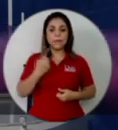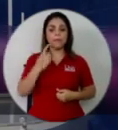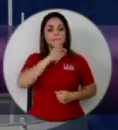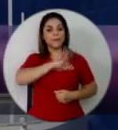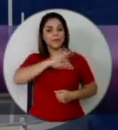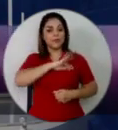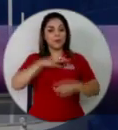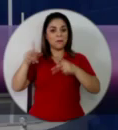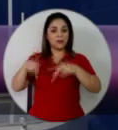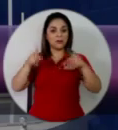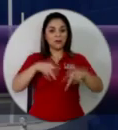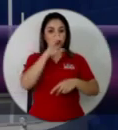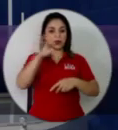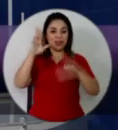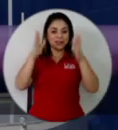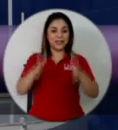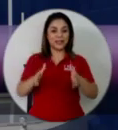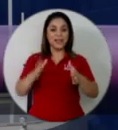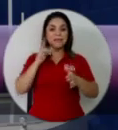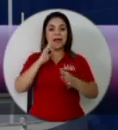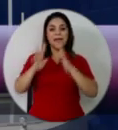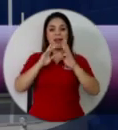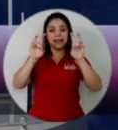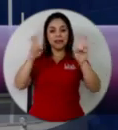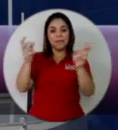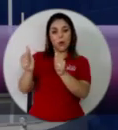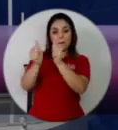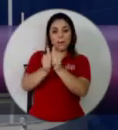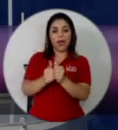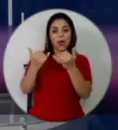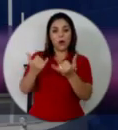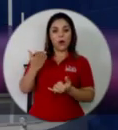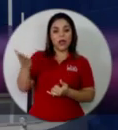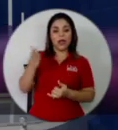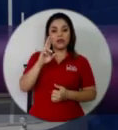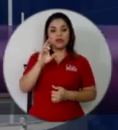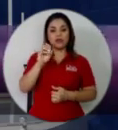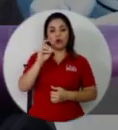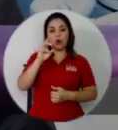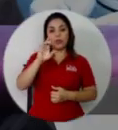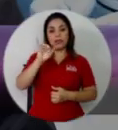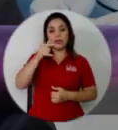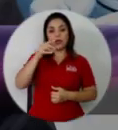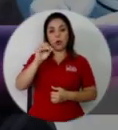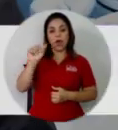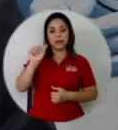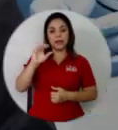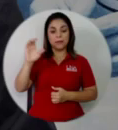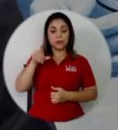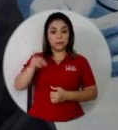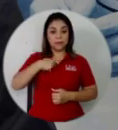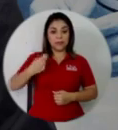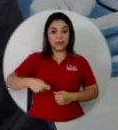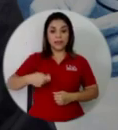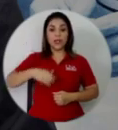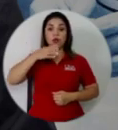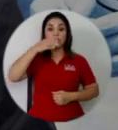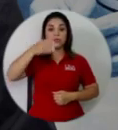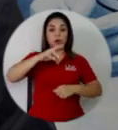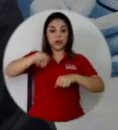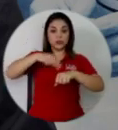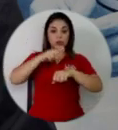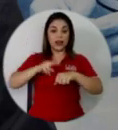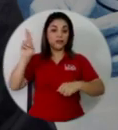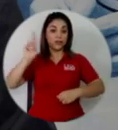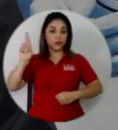de la gente de Costa Rica. Para hablar de este tema nos acompaña en esta oportunidad Rodrigo Arias Camacho, quien es el presidente del Consejo